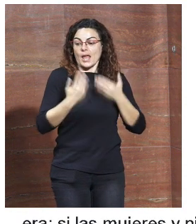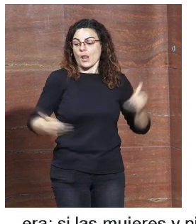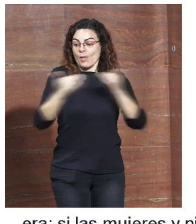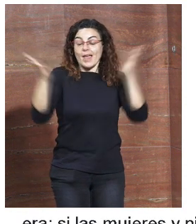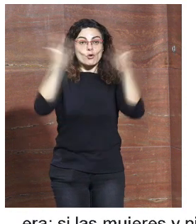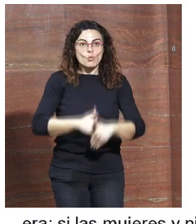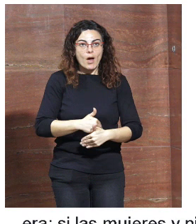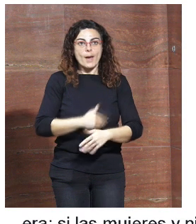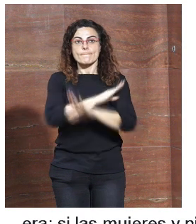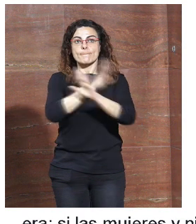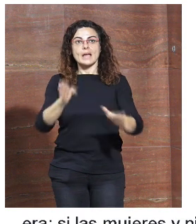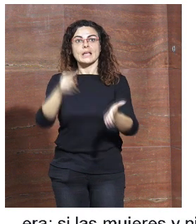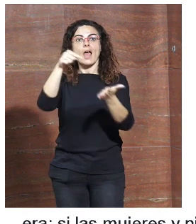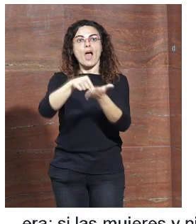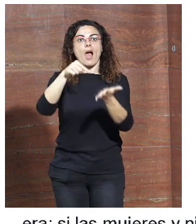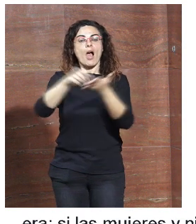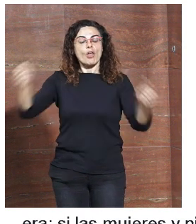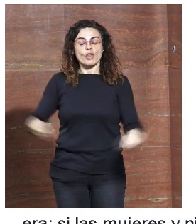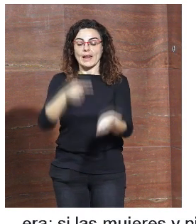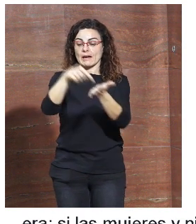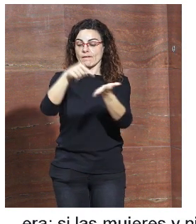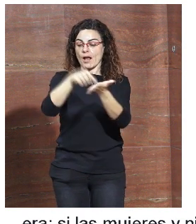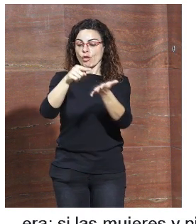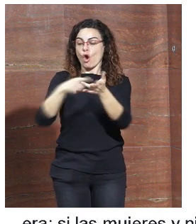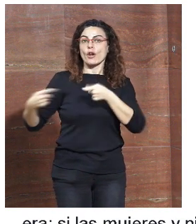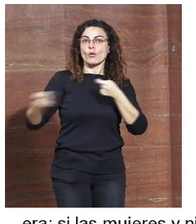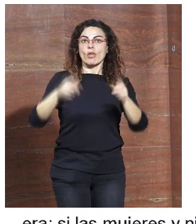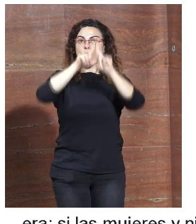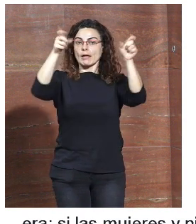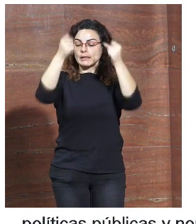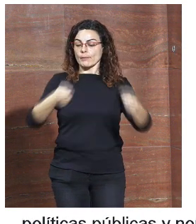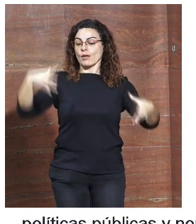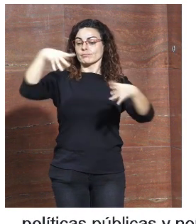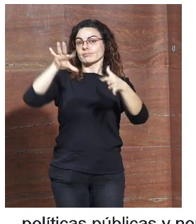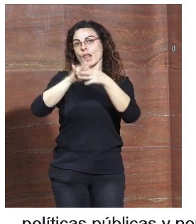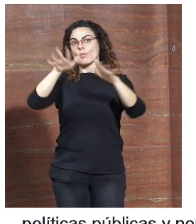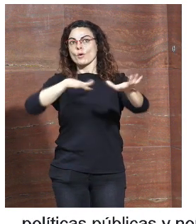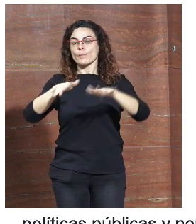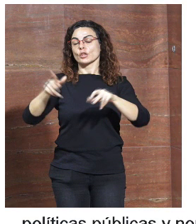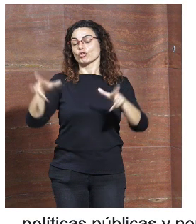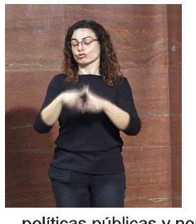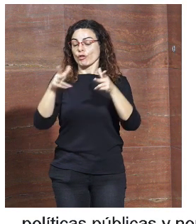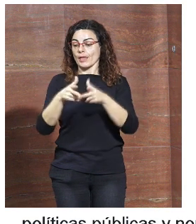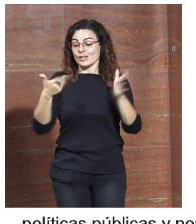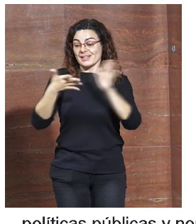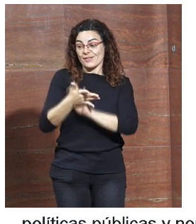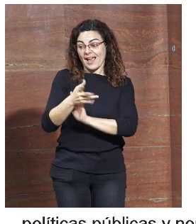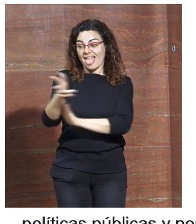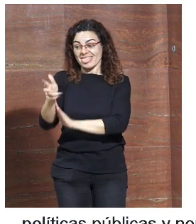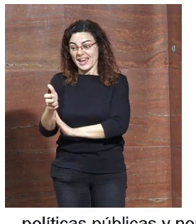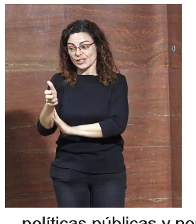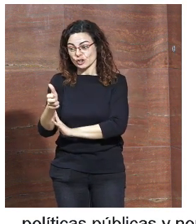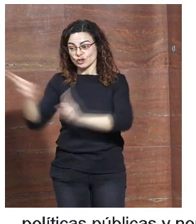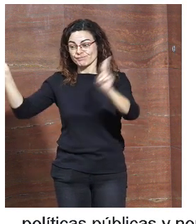las acciones de reivindicación y negociación vinculadas desde las entidades y movimientos sociales, se niegan por partida doble sus derechos y se obvian